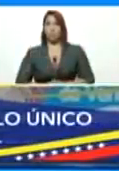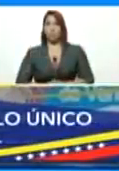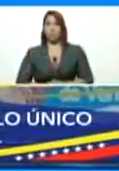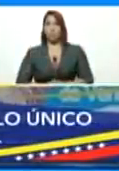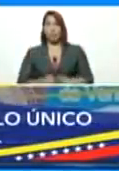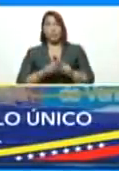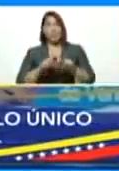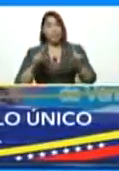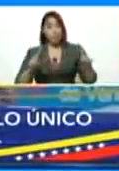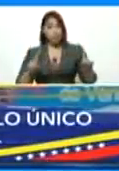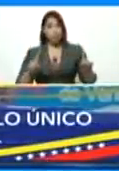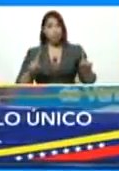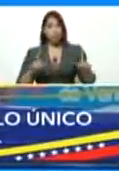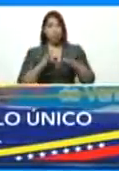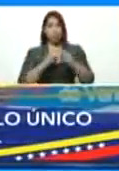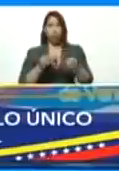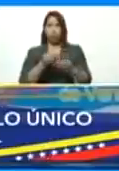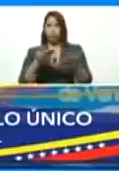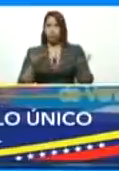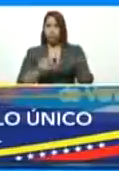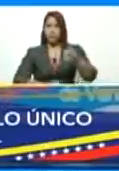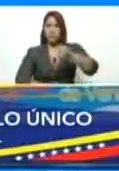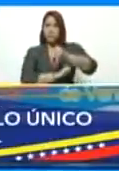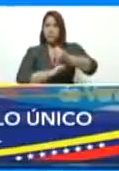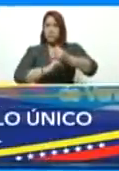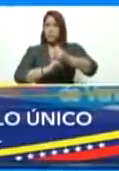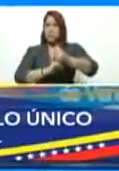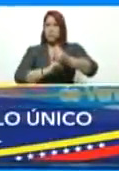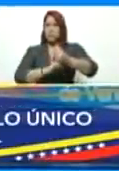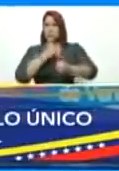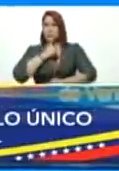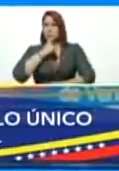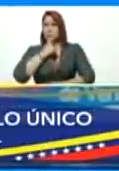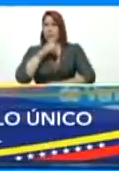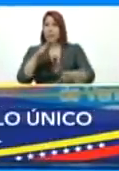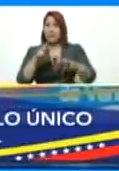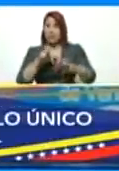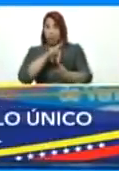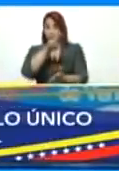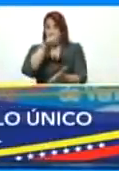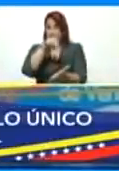pero todo eso es sustentado con el ingreso nacional